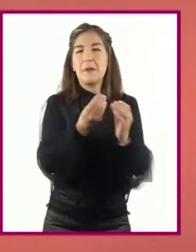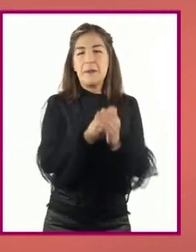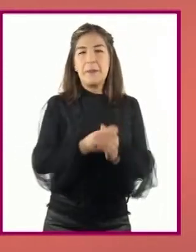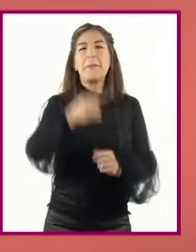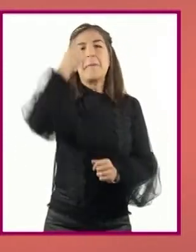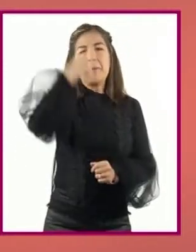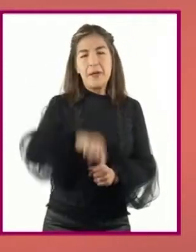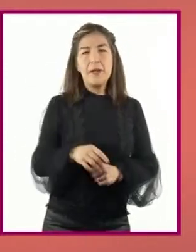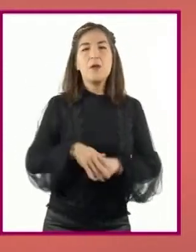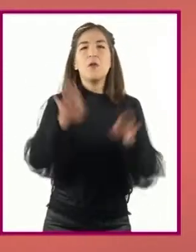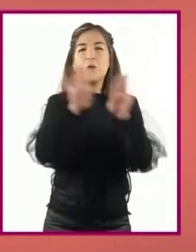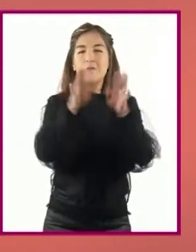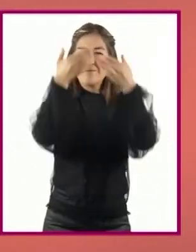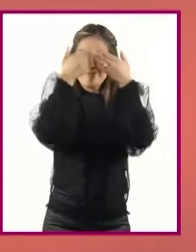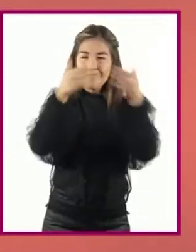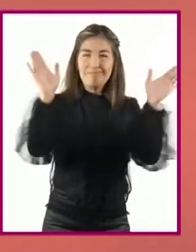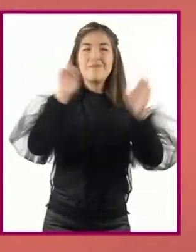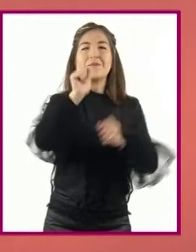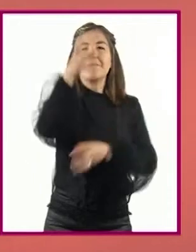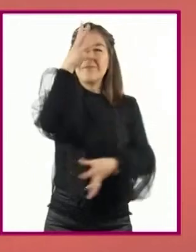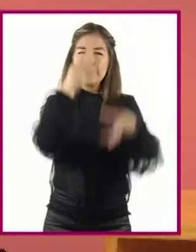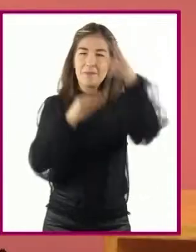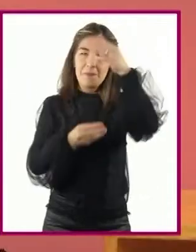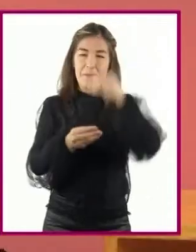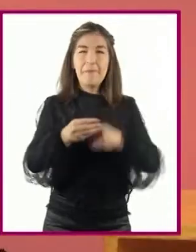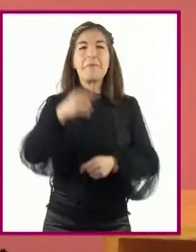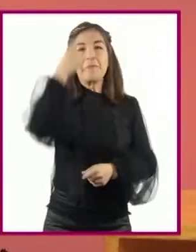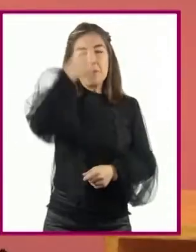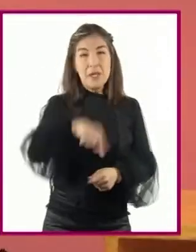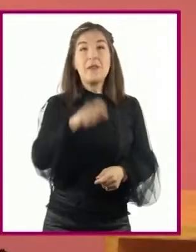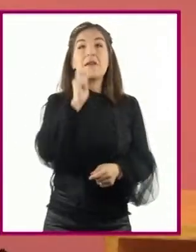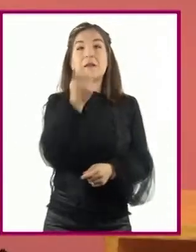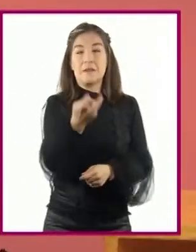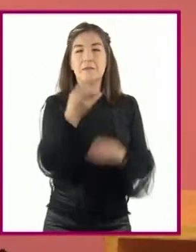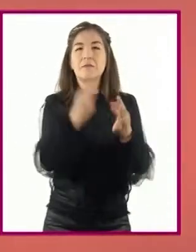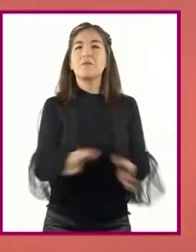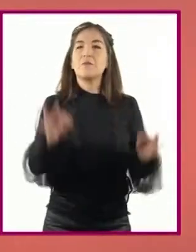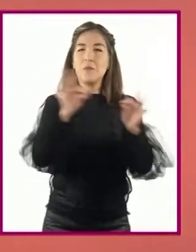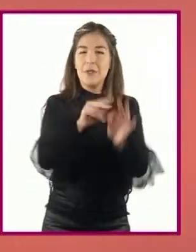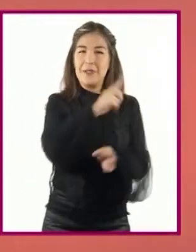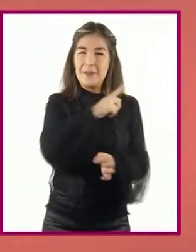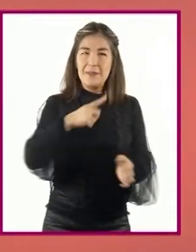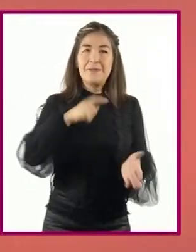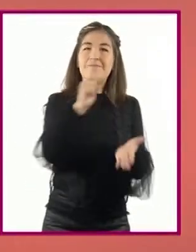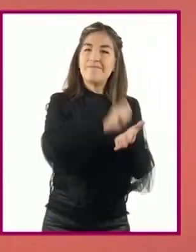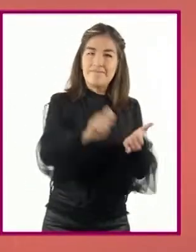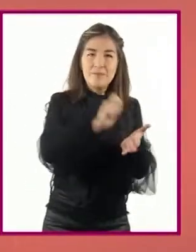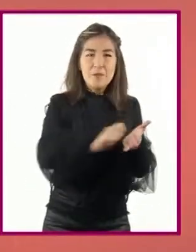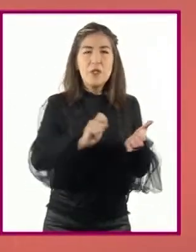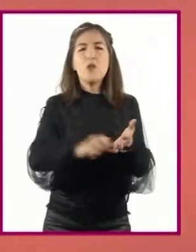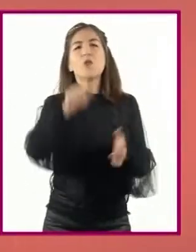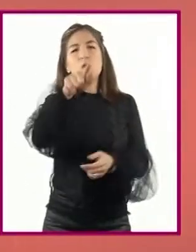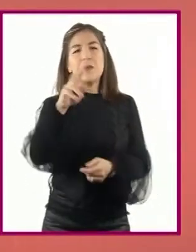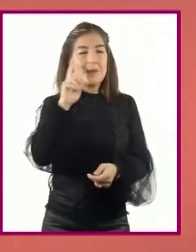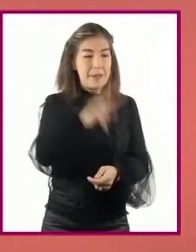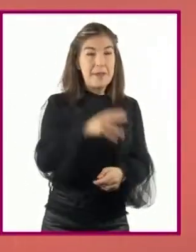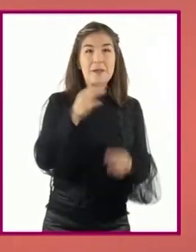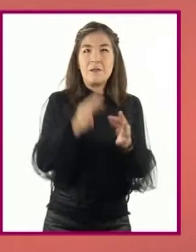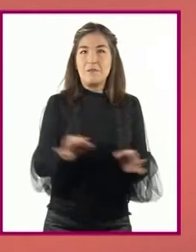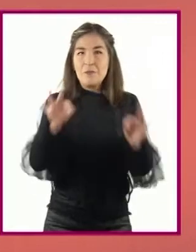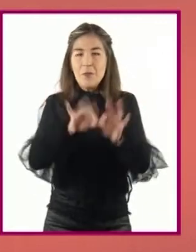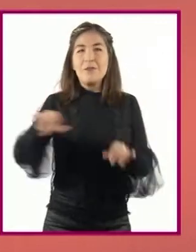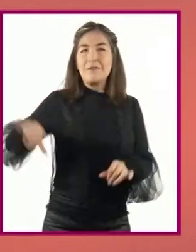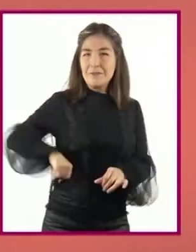finalidad de ampliar su conocimiento, por lo que es importante tomar nota de todo aquello que les parezca